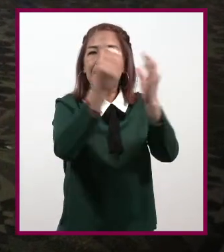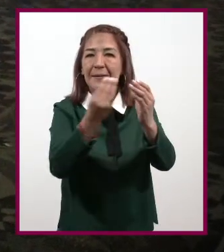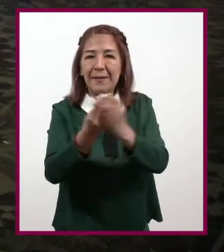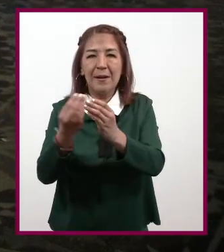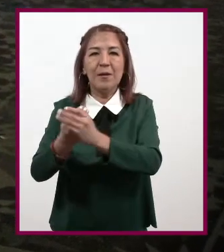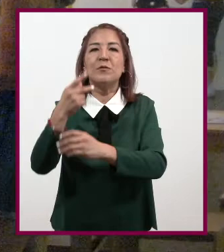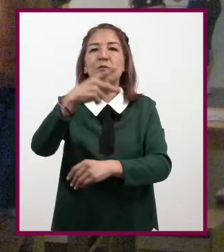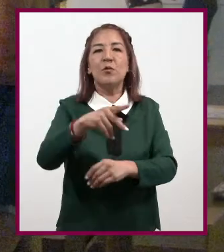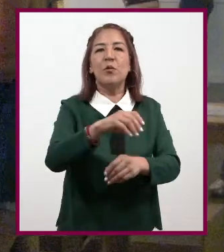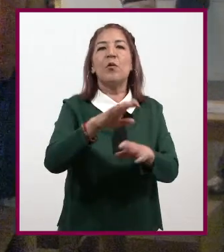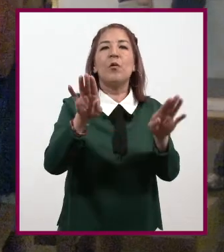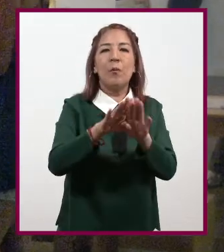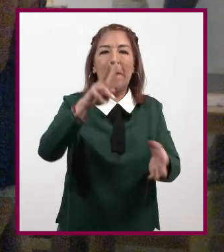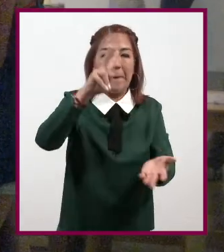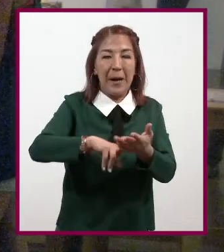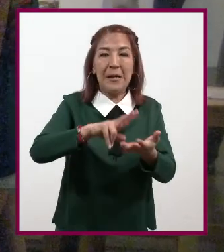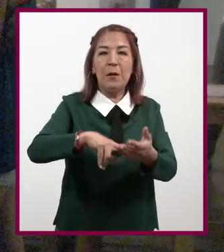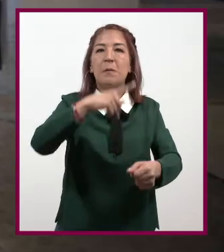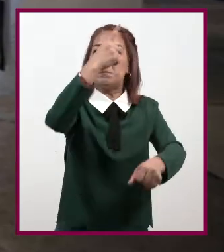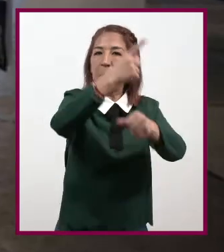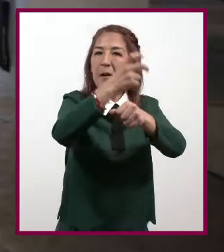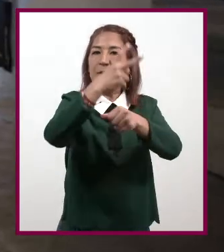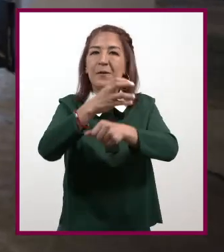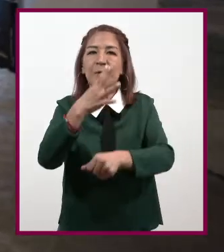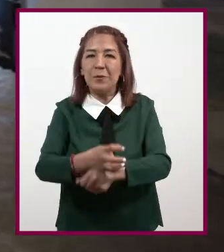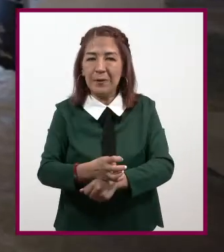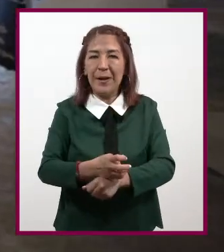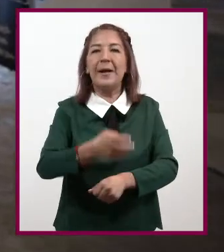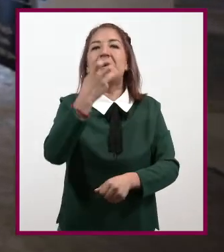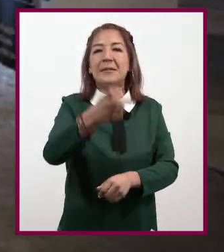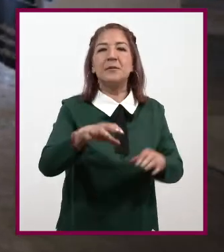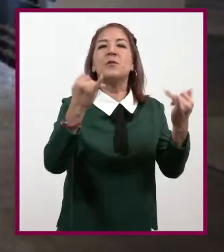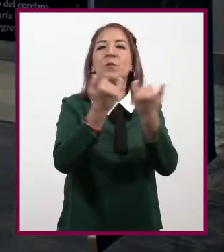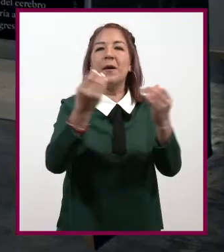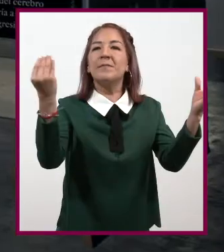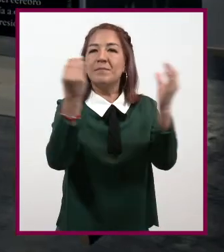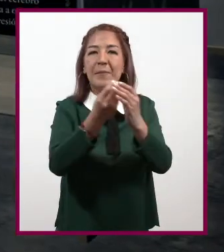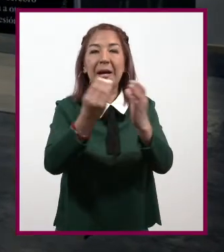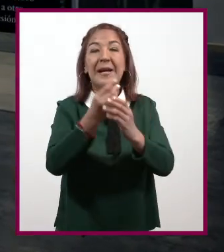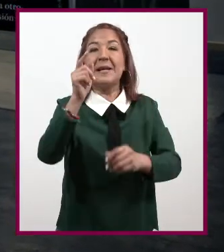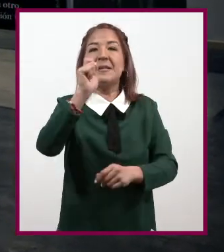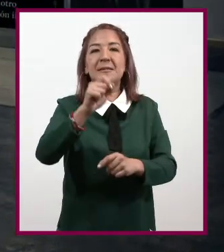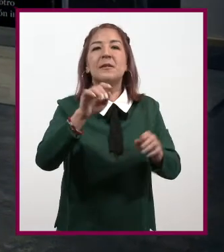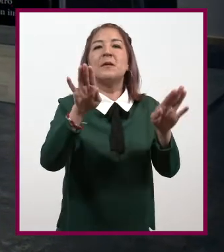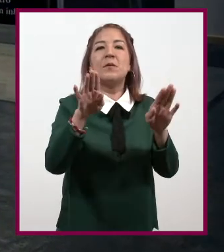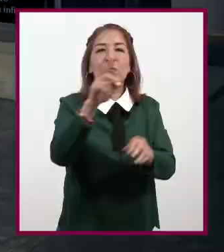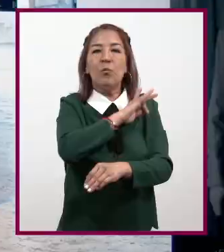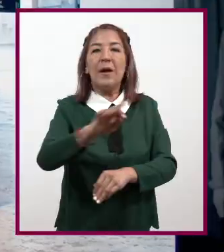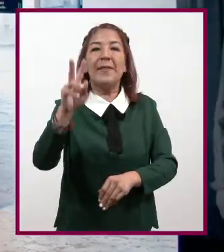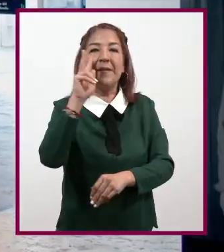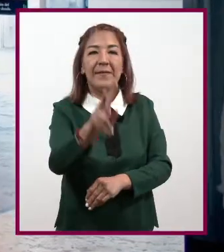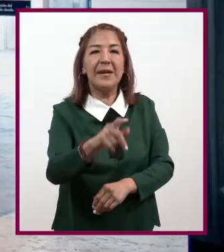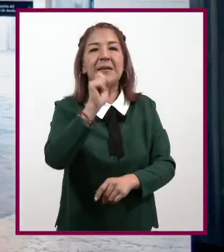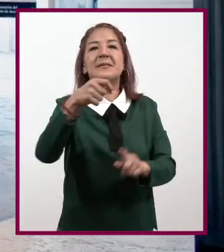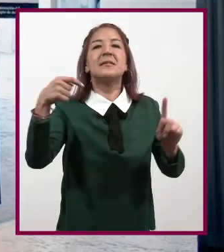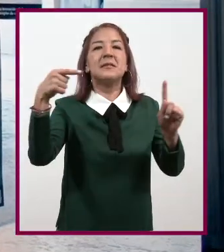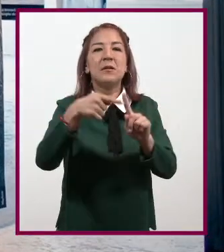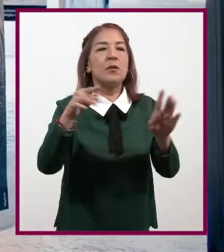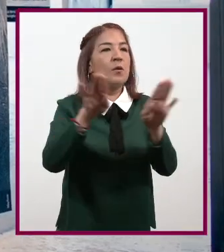los órdenes de valor. Y clasificar es ver, clasificar es